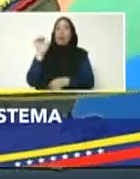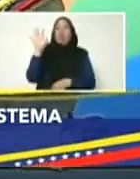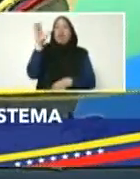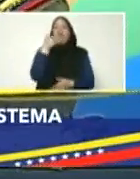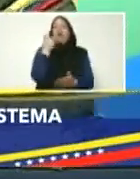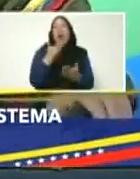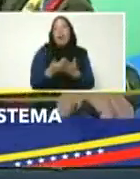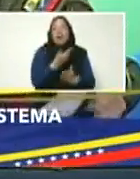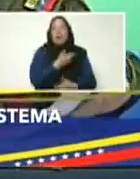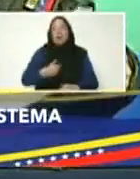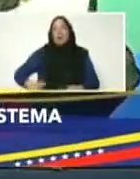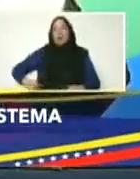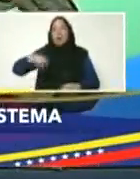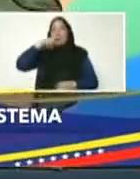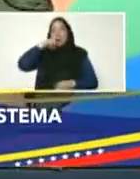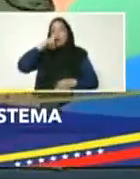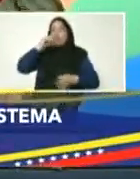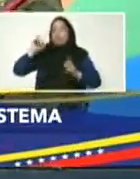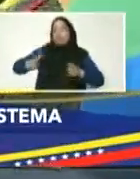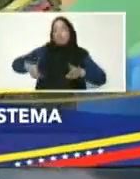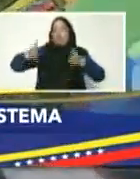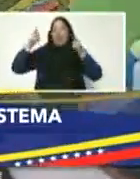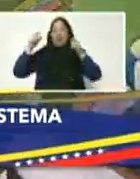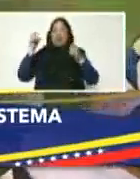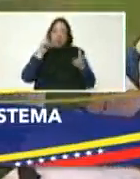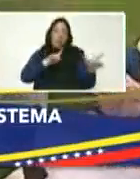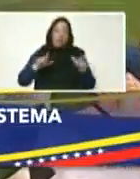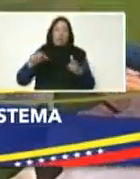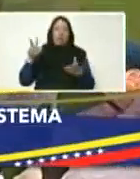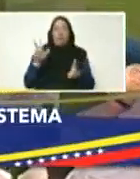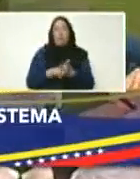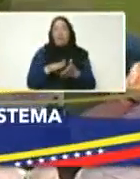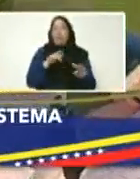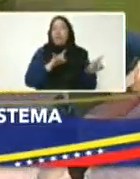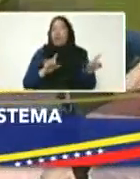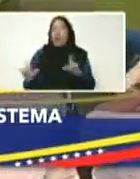comandante en jefe. ¡Cúmplase! Es así.